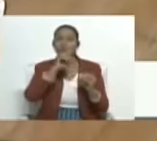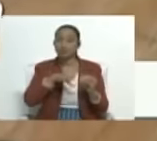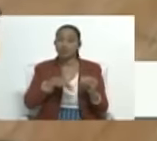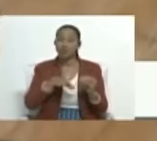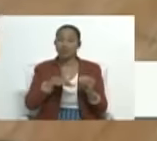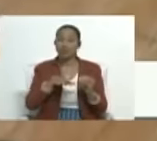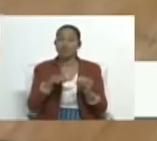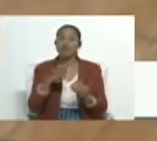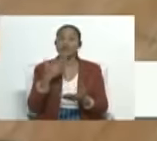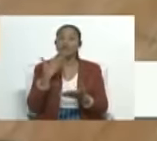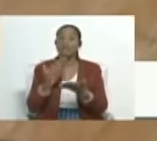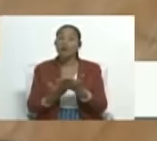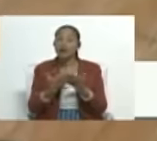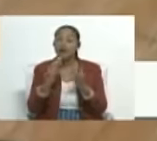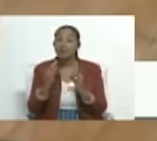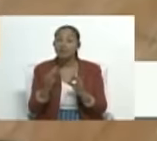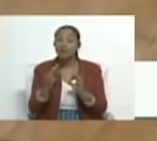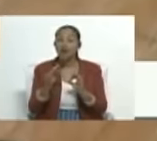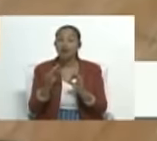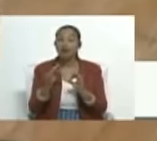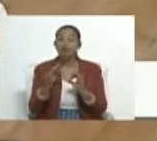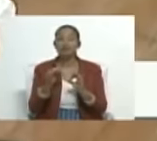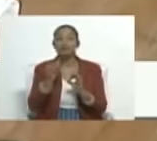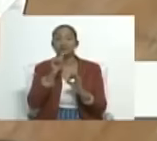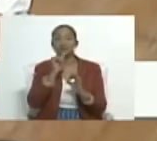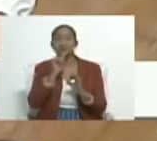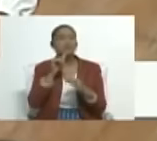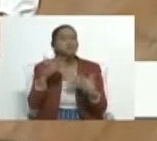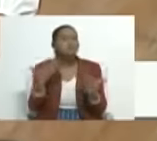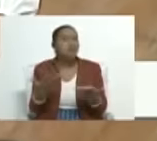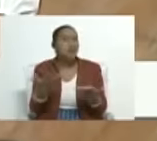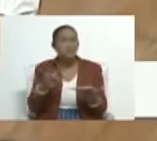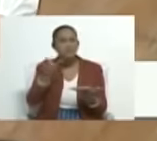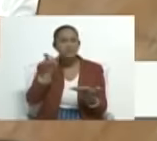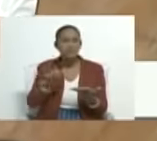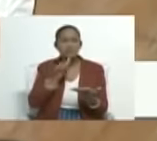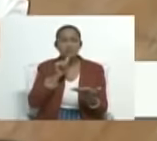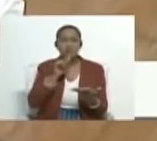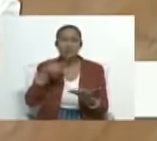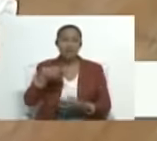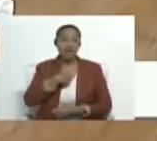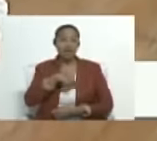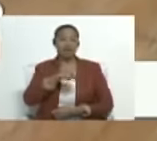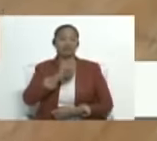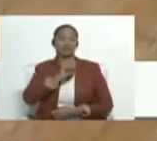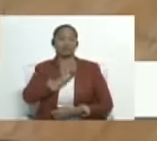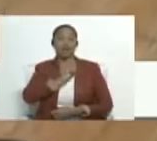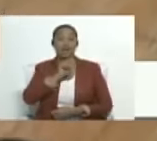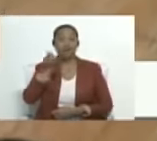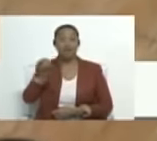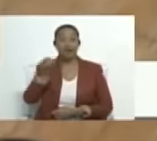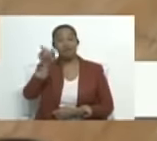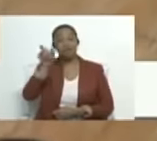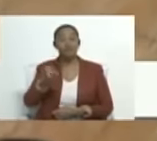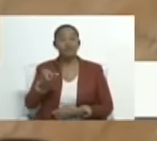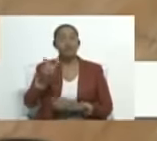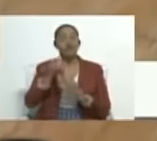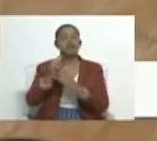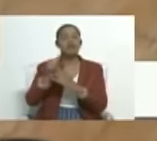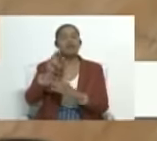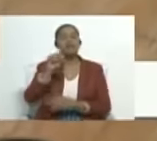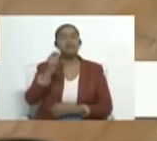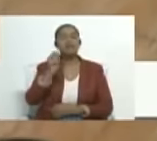gracias exclusivamente a la debilidad de una España ocupada por Napoleón, a una España